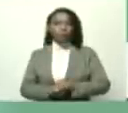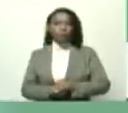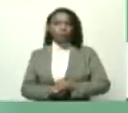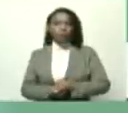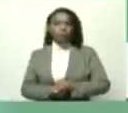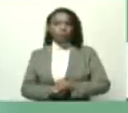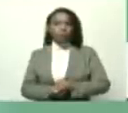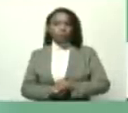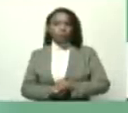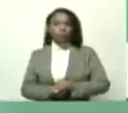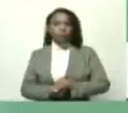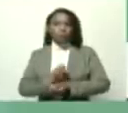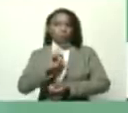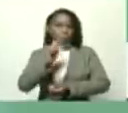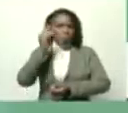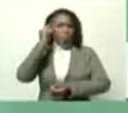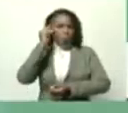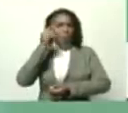Unos días.